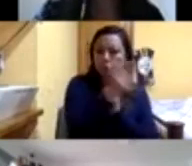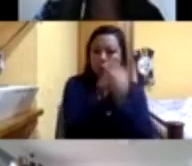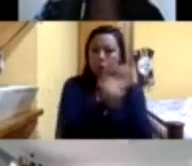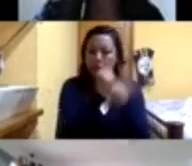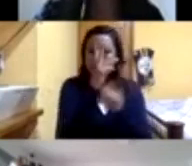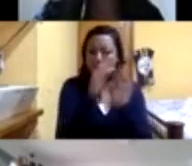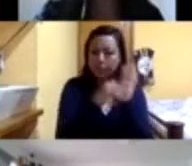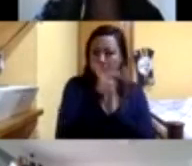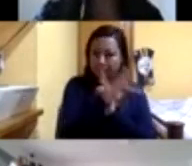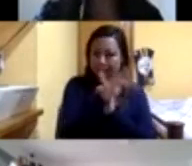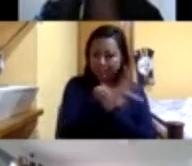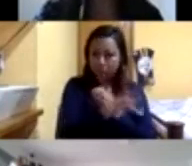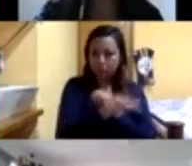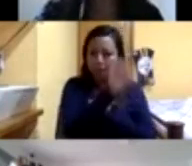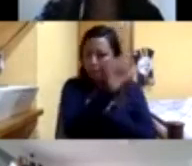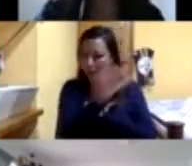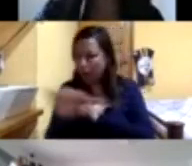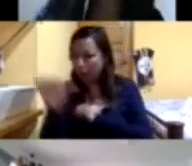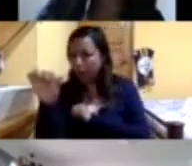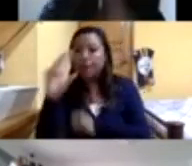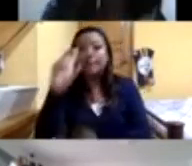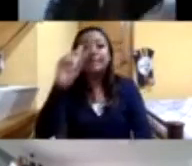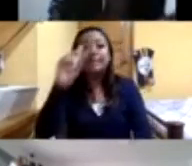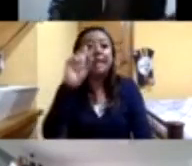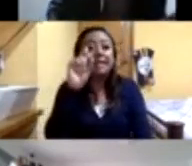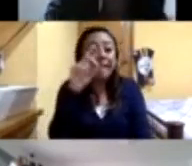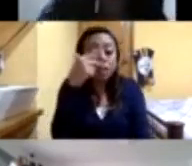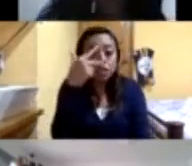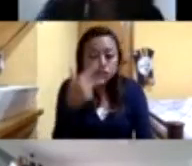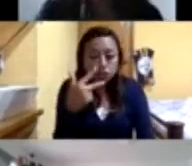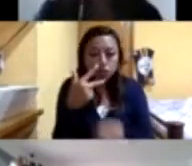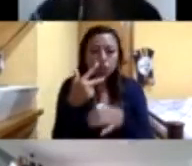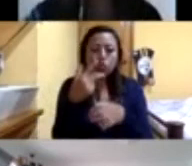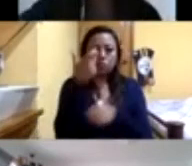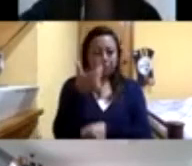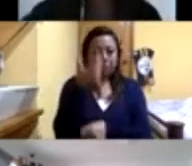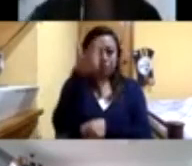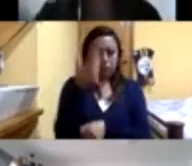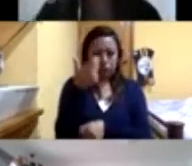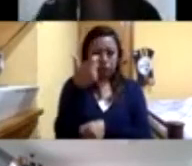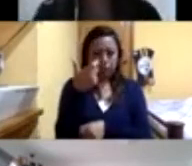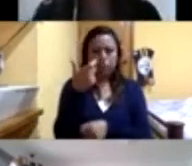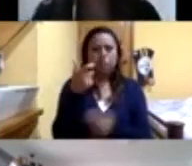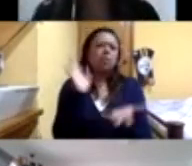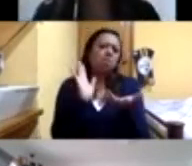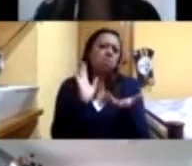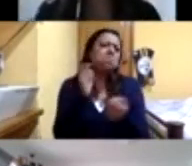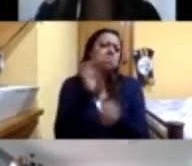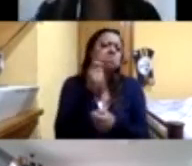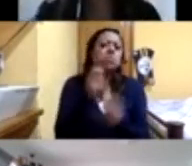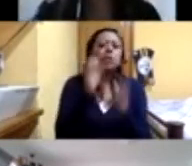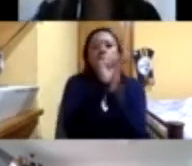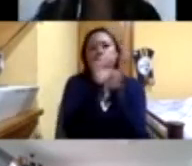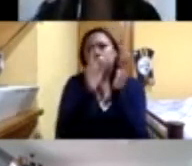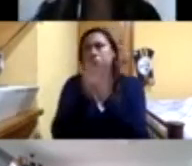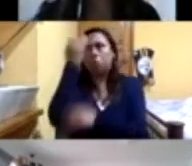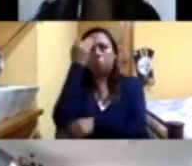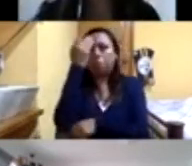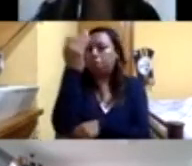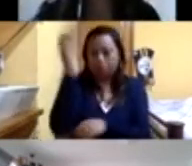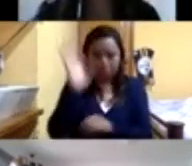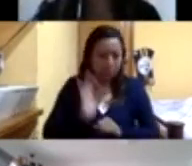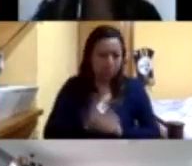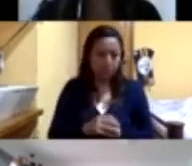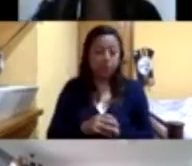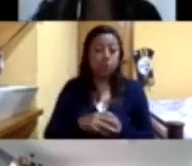ha habido 38 recursos interpuestos que vienen desde solicitudes de mucho tiempo antes. Y al momento se han